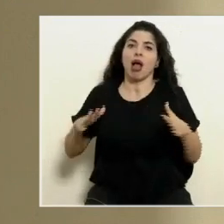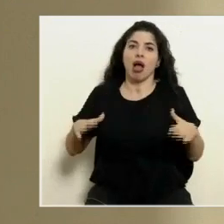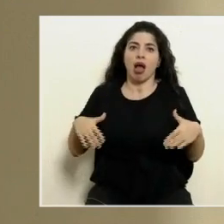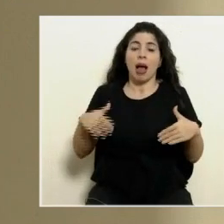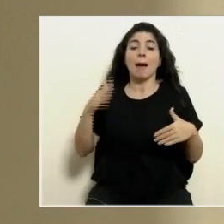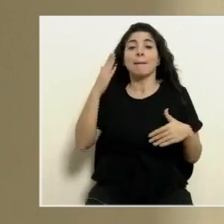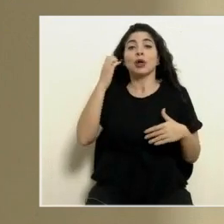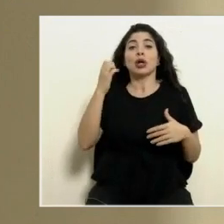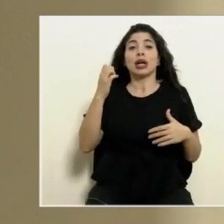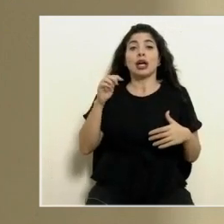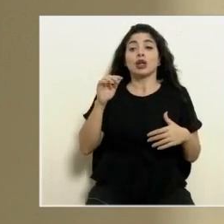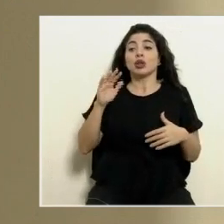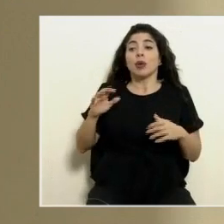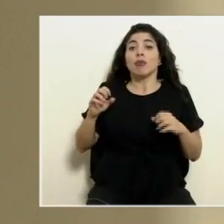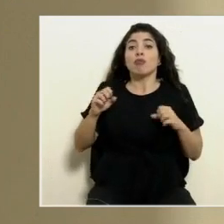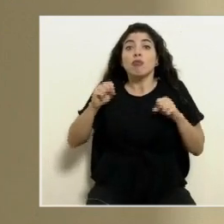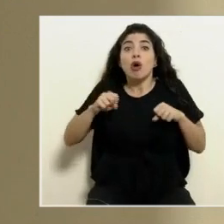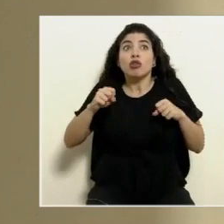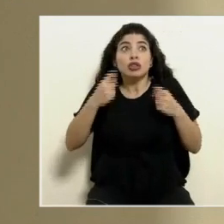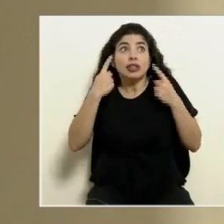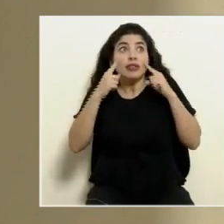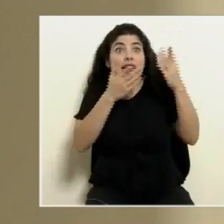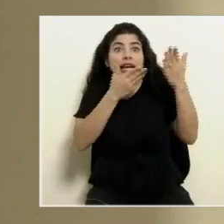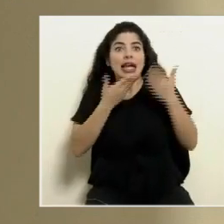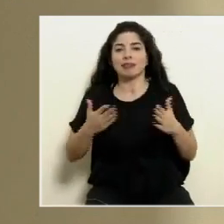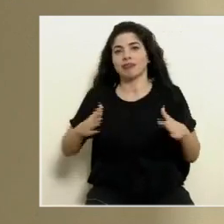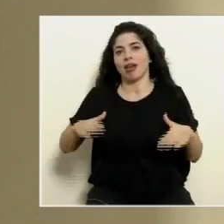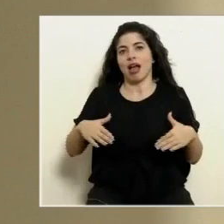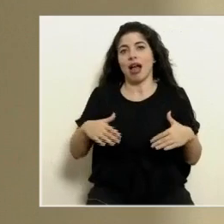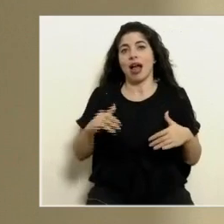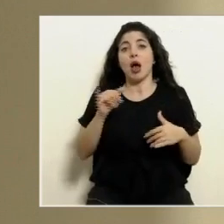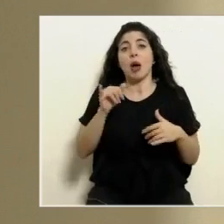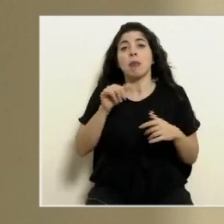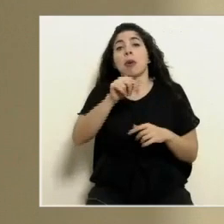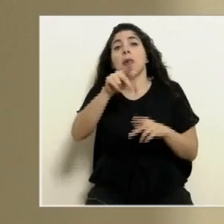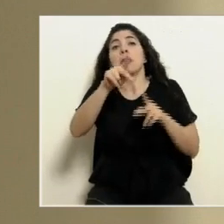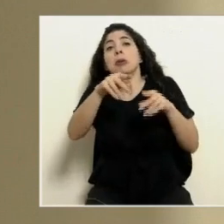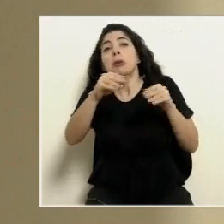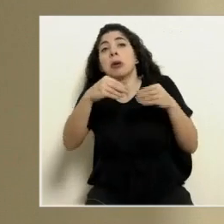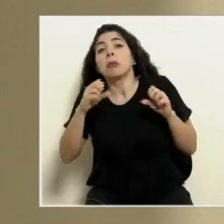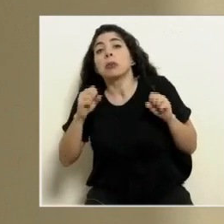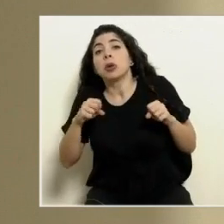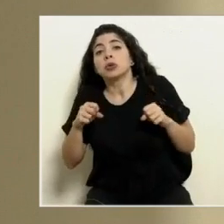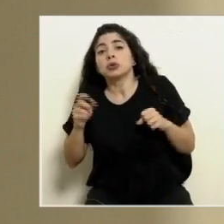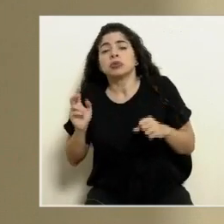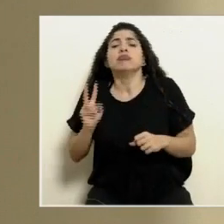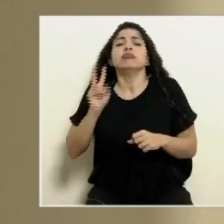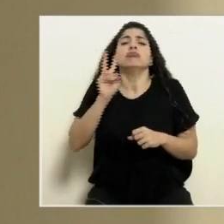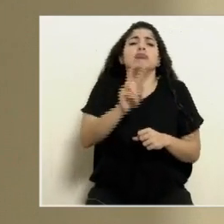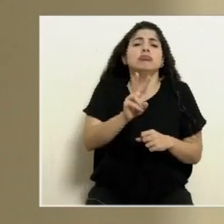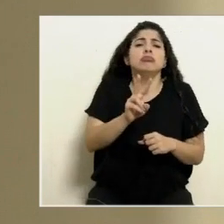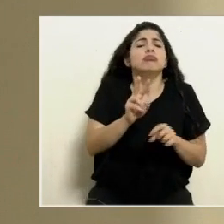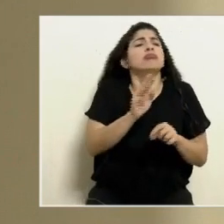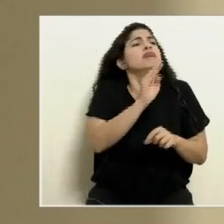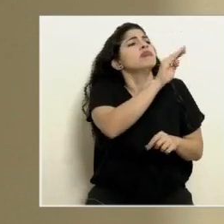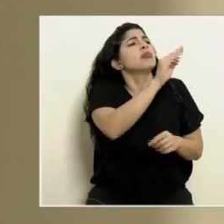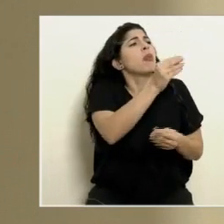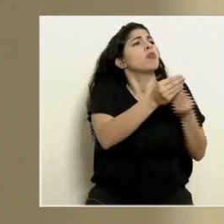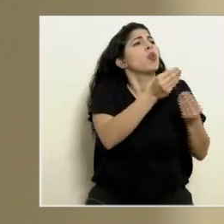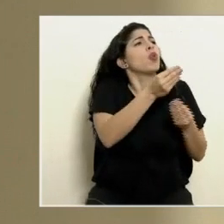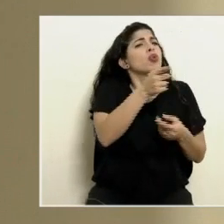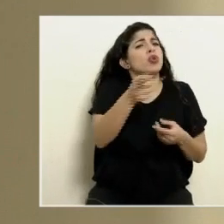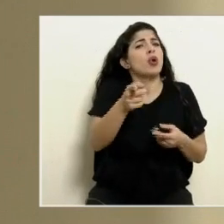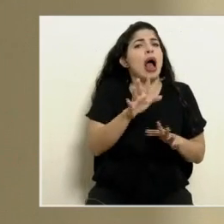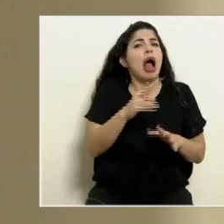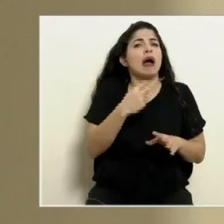las posibilidades no han sido reales, o sea, han sido como de intermediarios que ofrecen algo y cuando ya vamos al productor cambia.